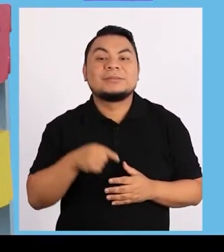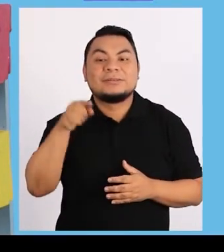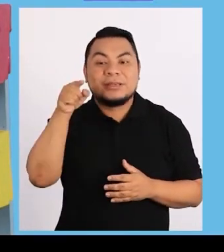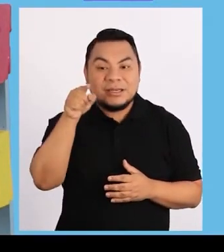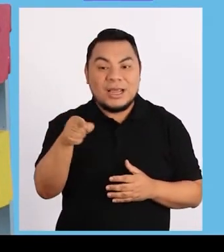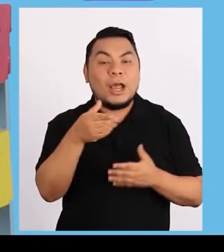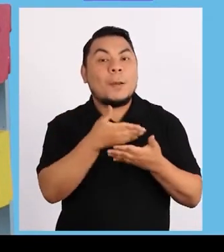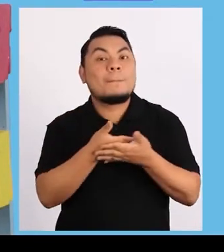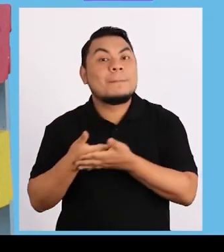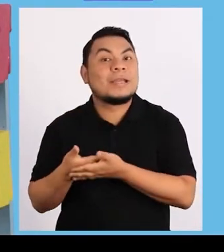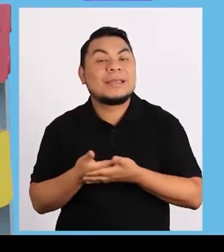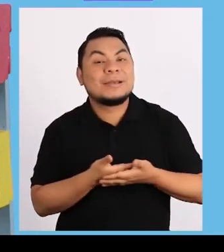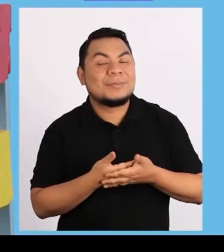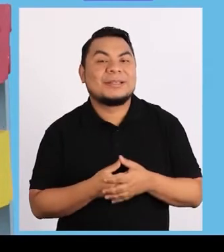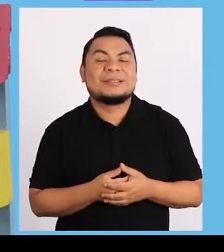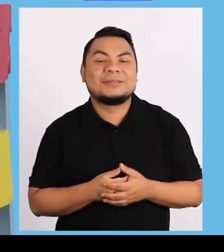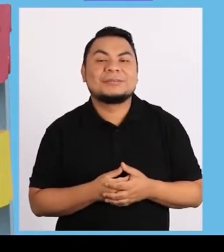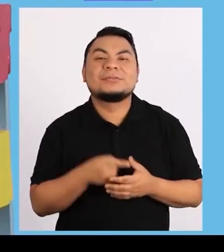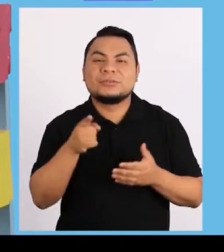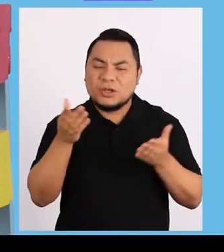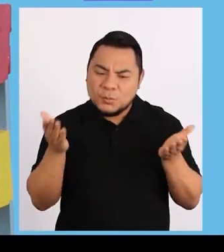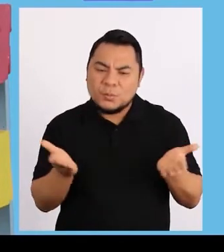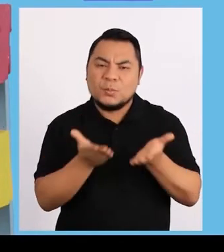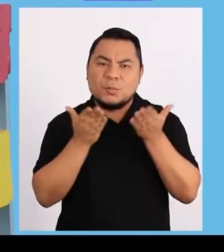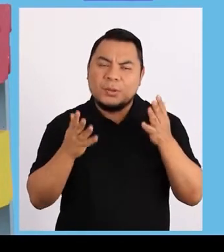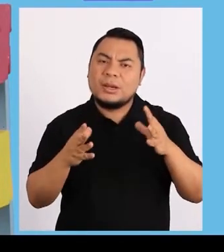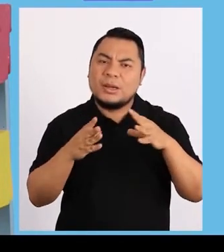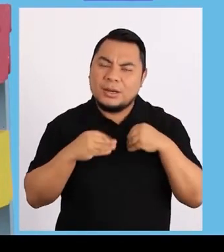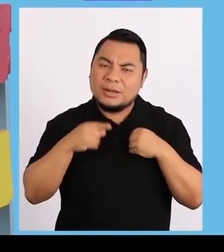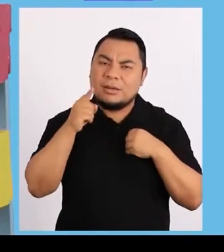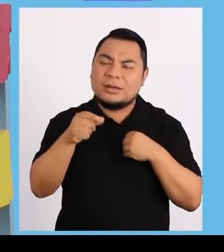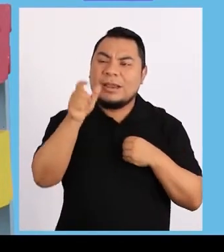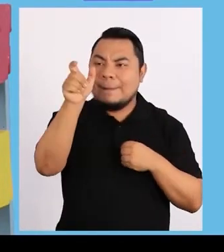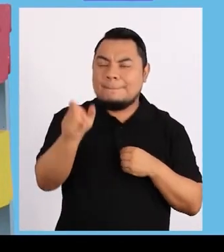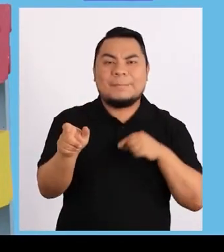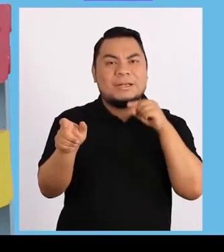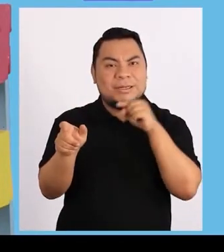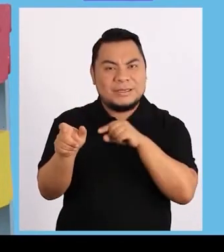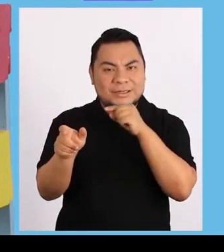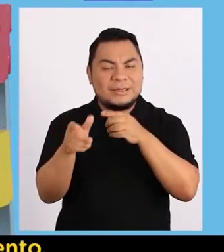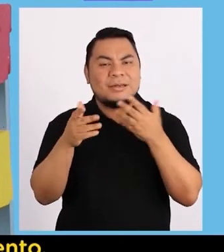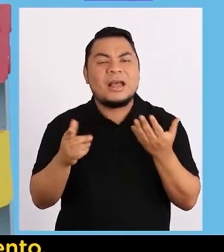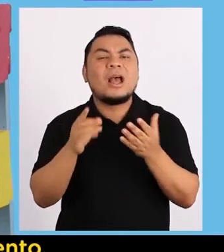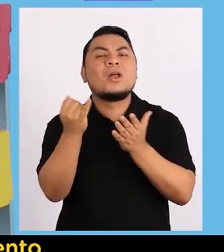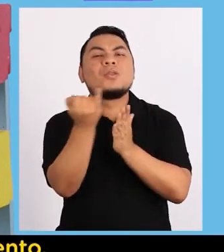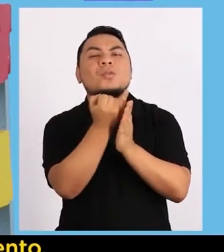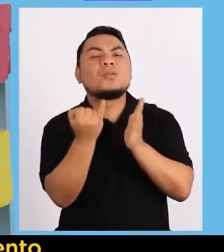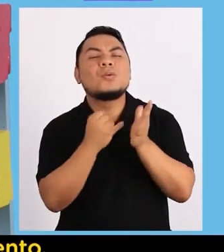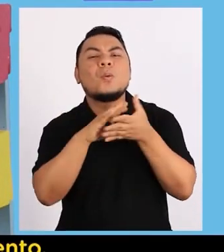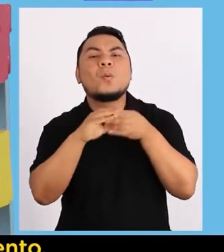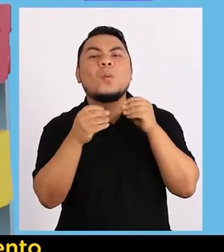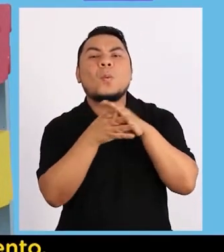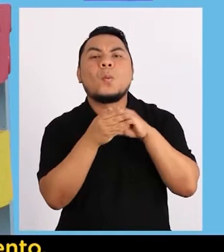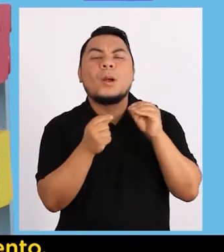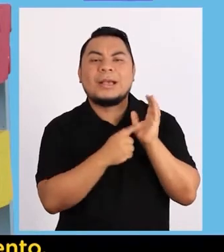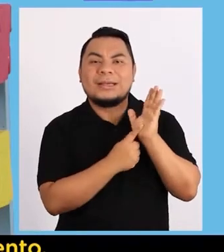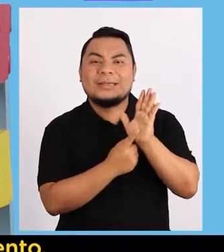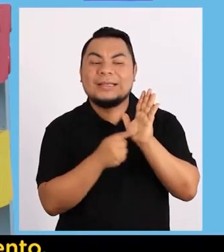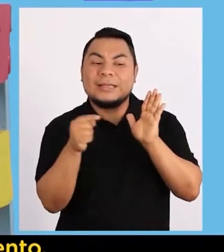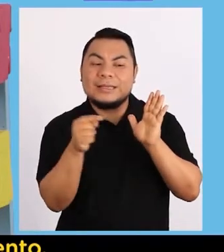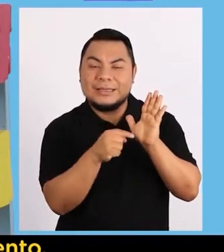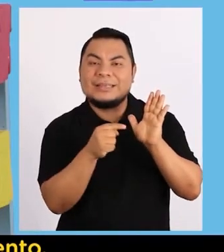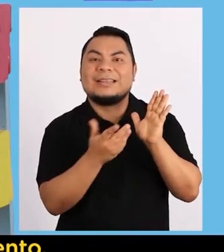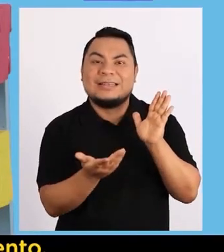díganle. La bebé. Motiven el reconocimiento del personaje en los dibujos